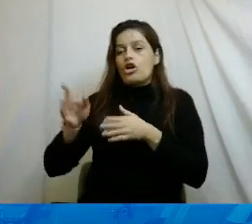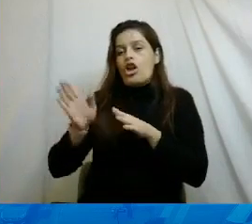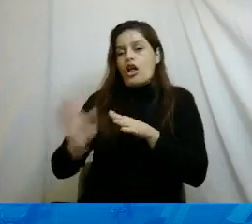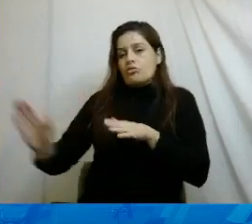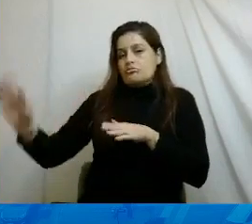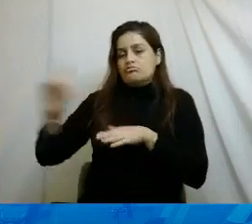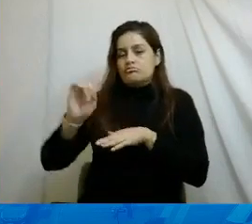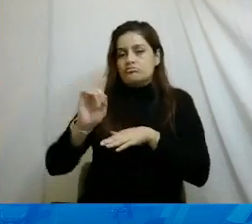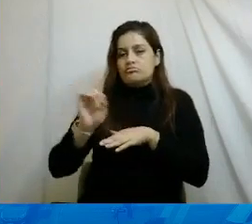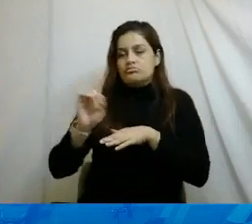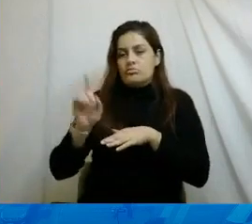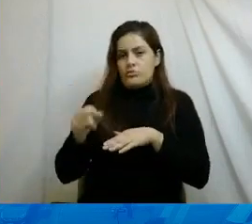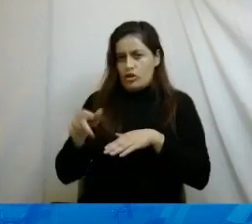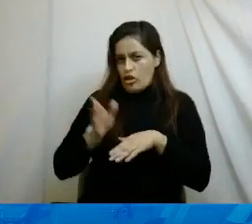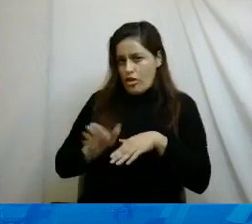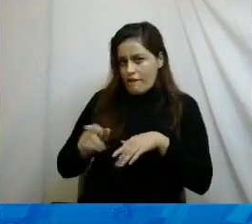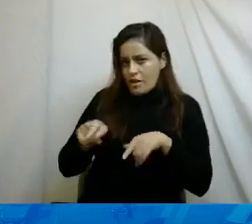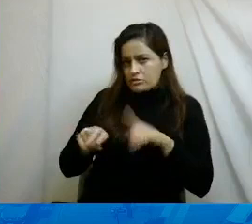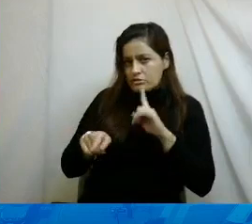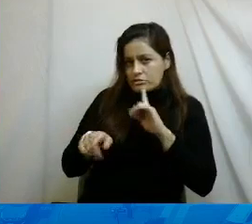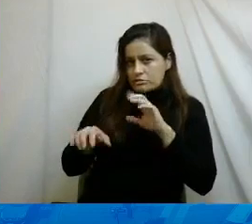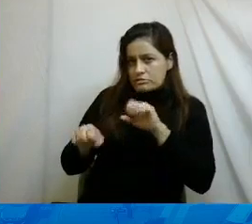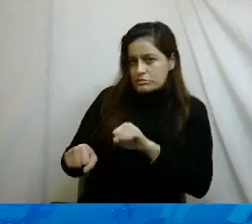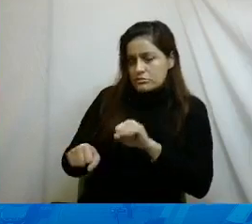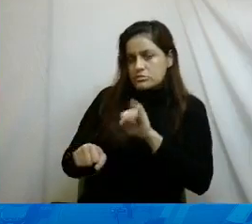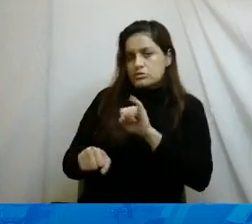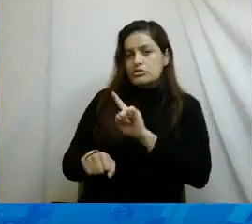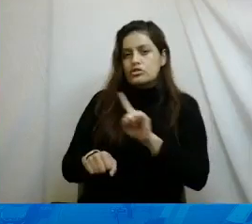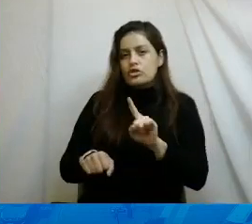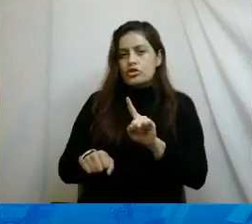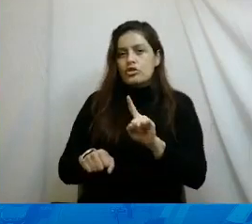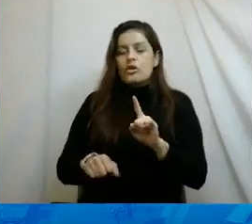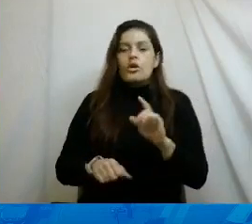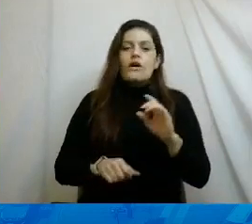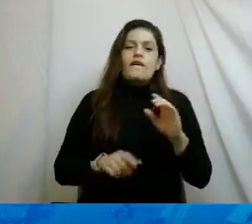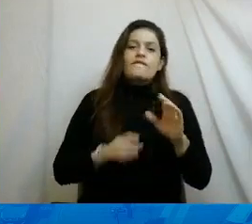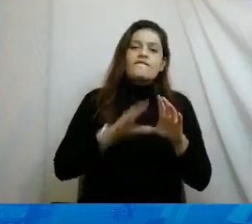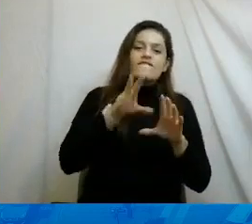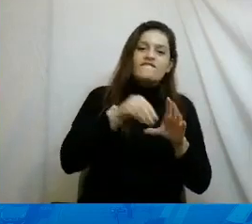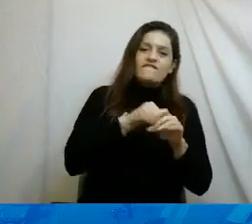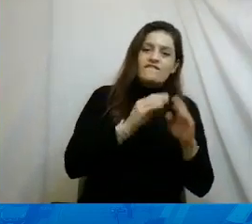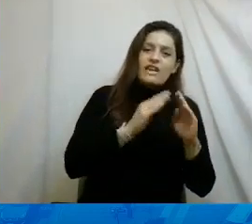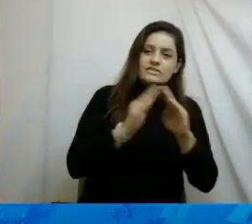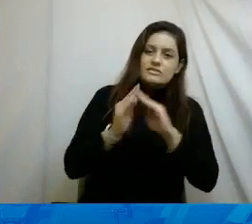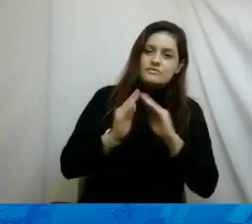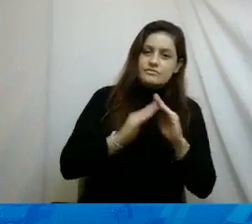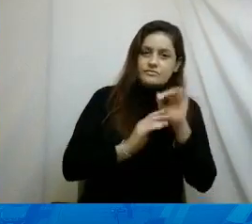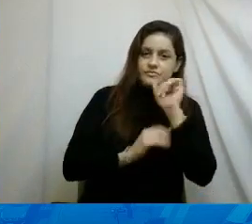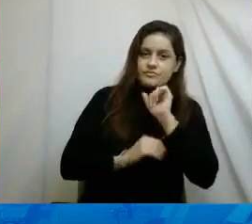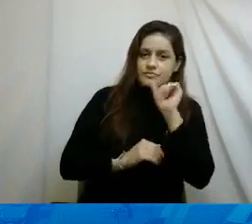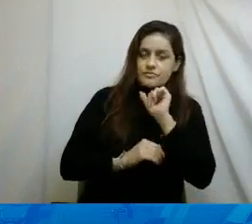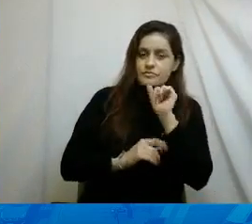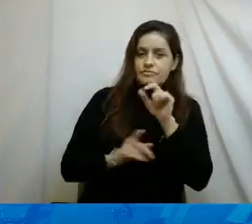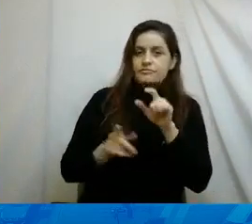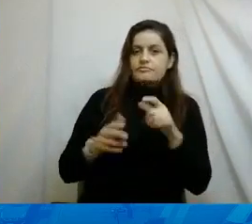comodato o se lo prestó la Junta de Vecinos, pero llegó en un momento y recuerdo que se conversó en un